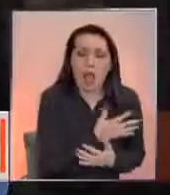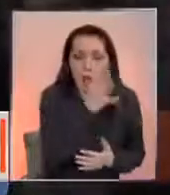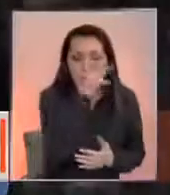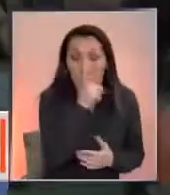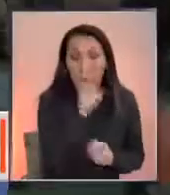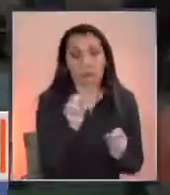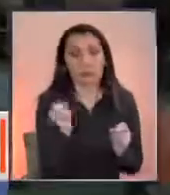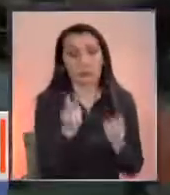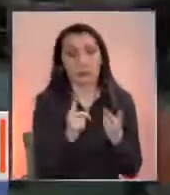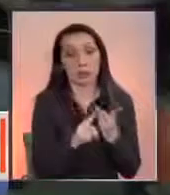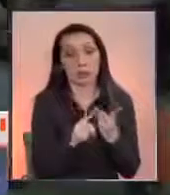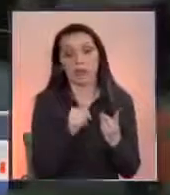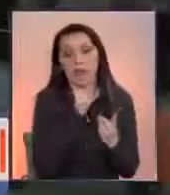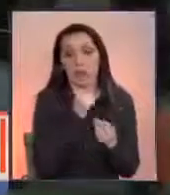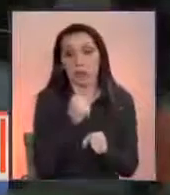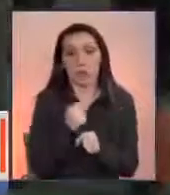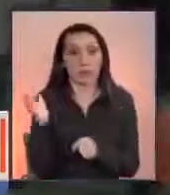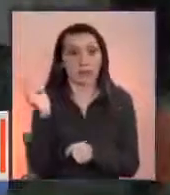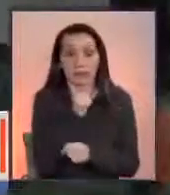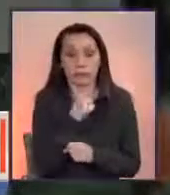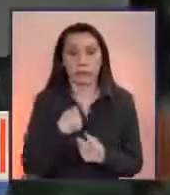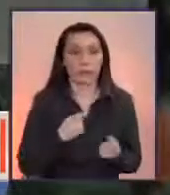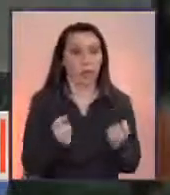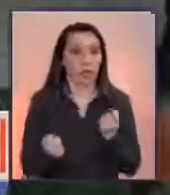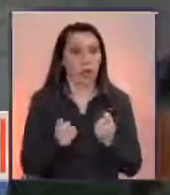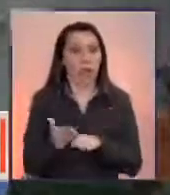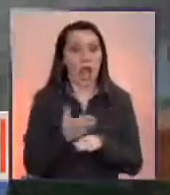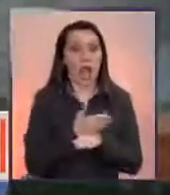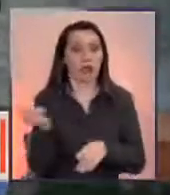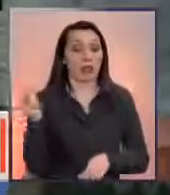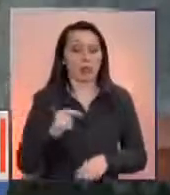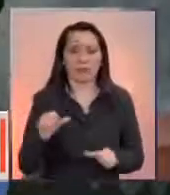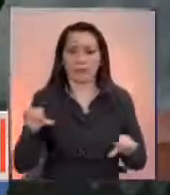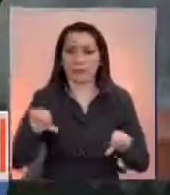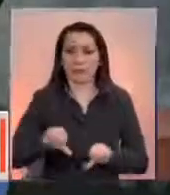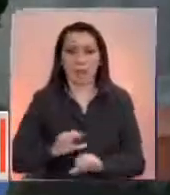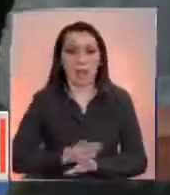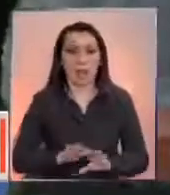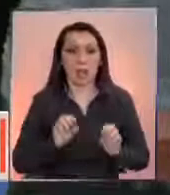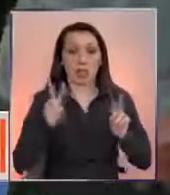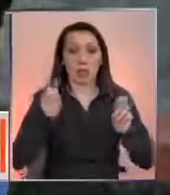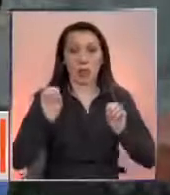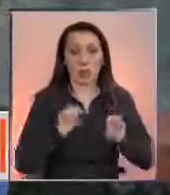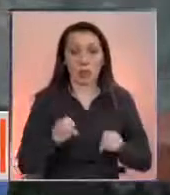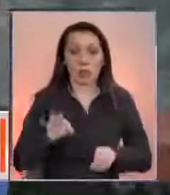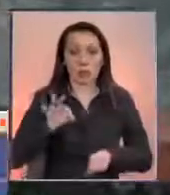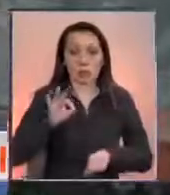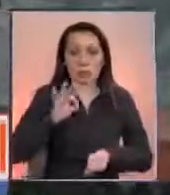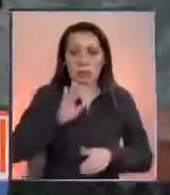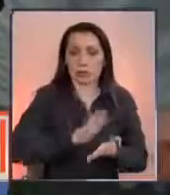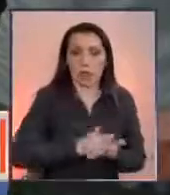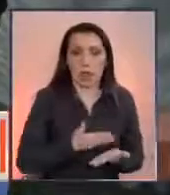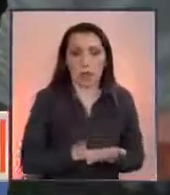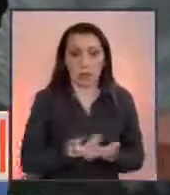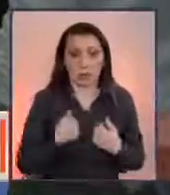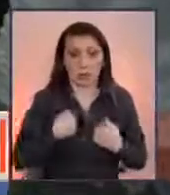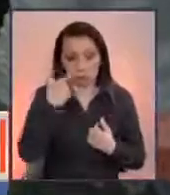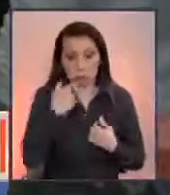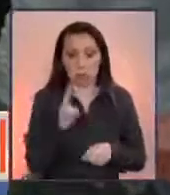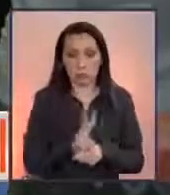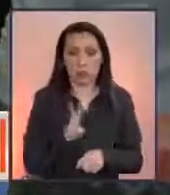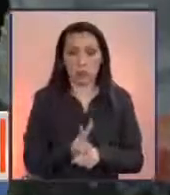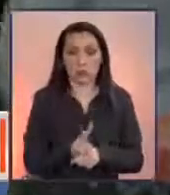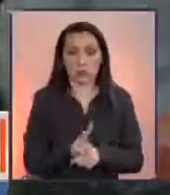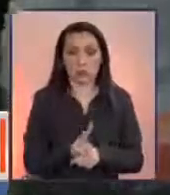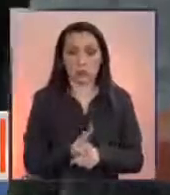de trabajo. La crisis, cuando yo antes de venir me estaba muy mal, sobre todo el tema de educación, tema de salud, y yo que soy profesora de